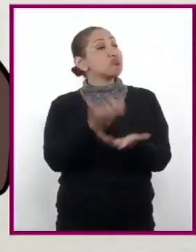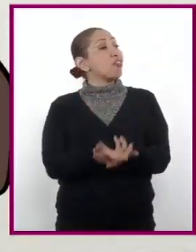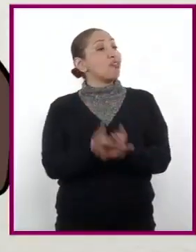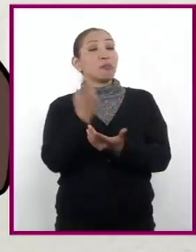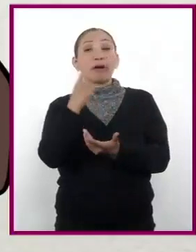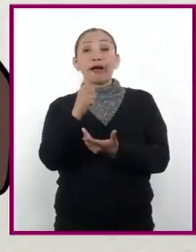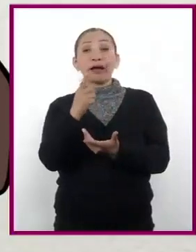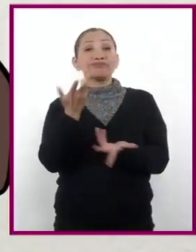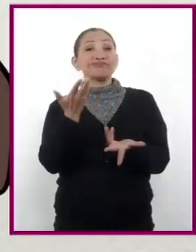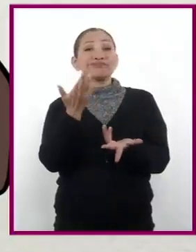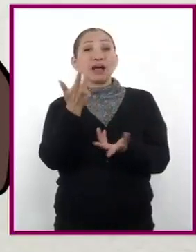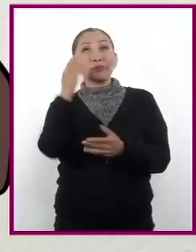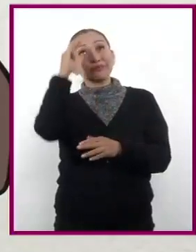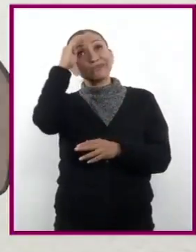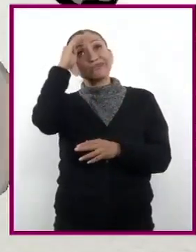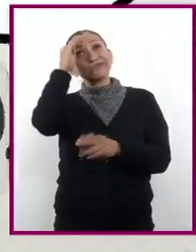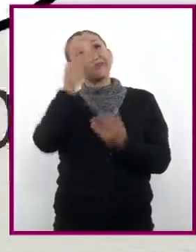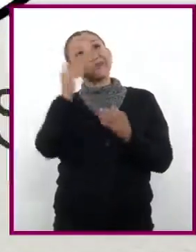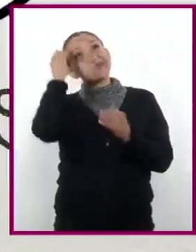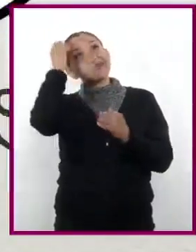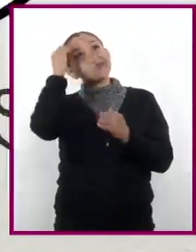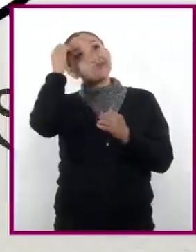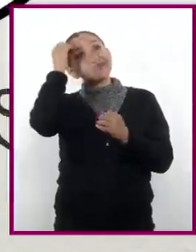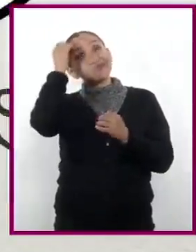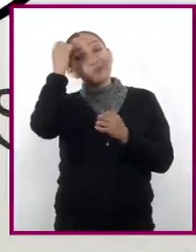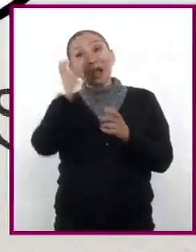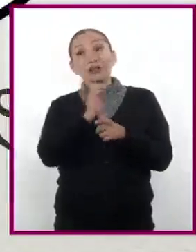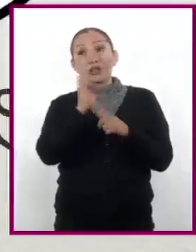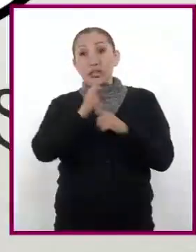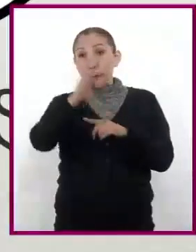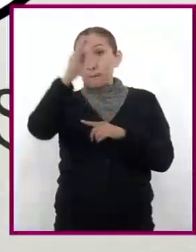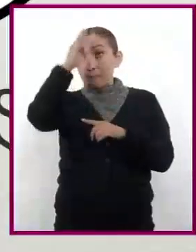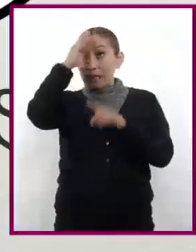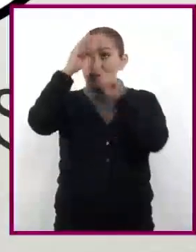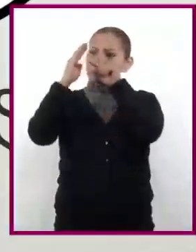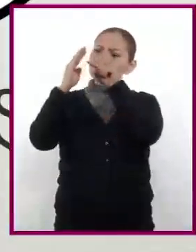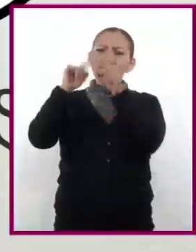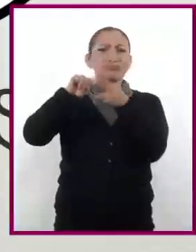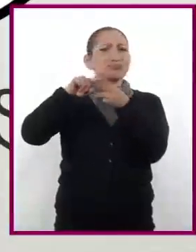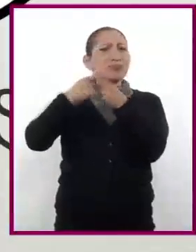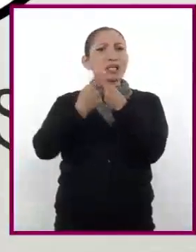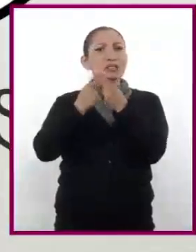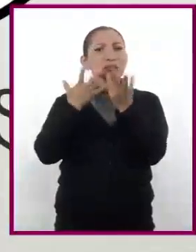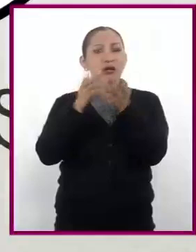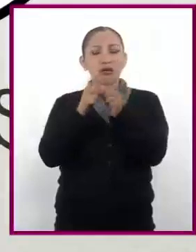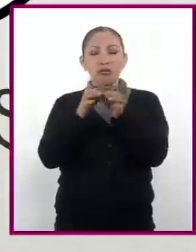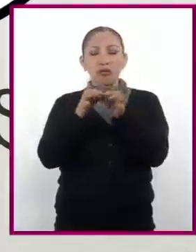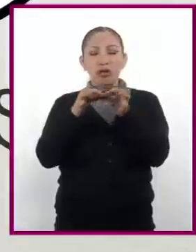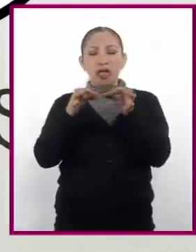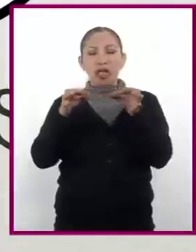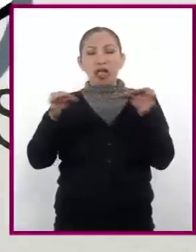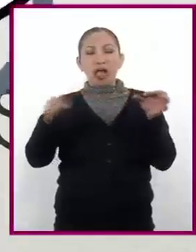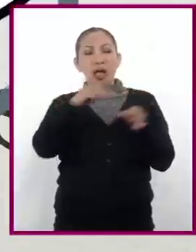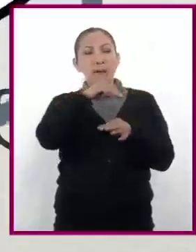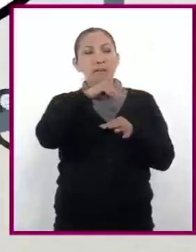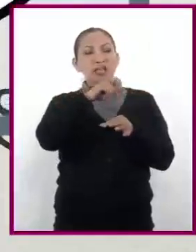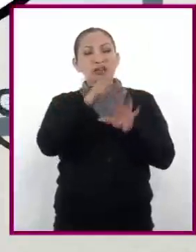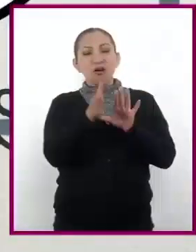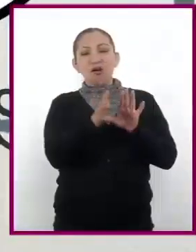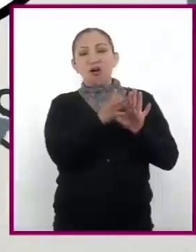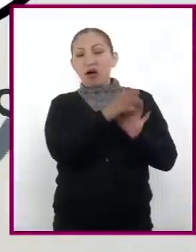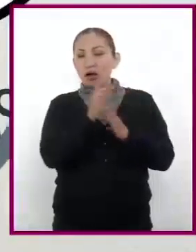para dedicarse a pensar. Así, el pensamiento comenzó a alejarse del mito y